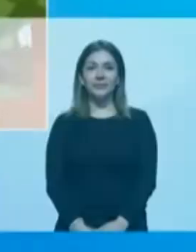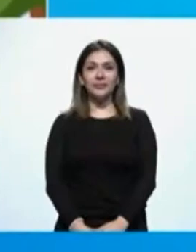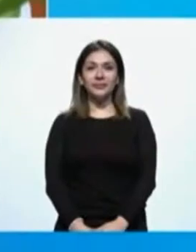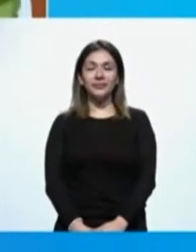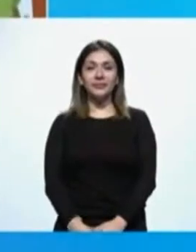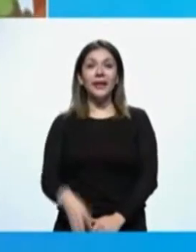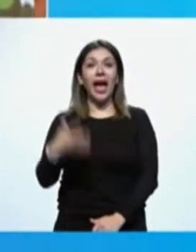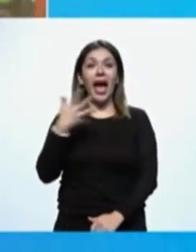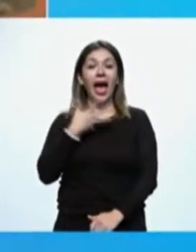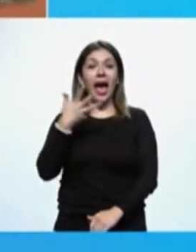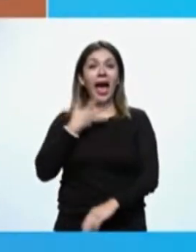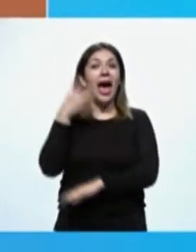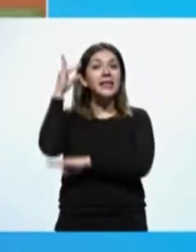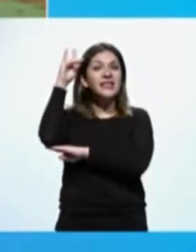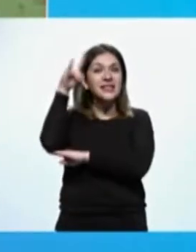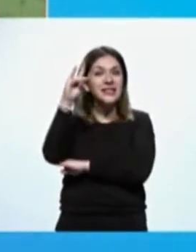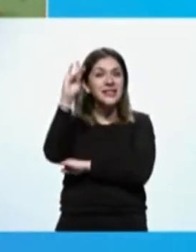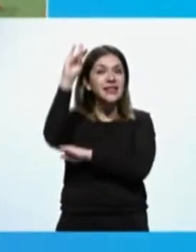Estaba la jirafa